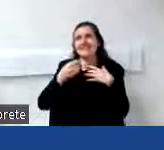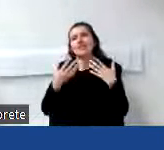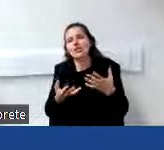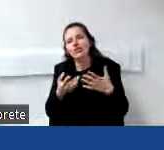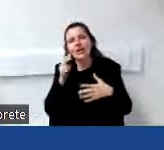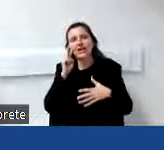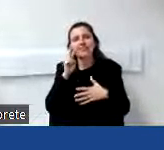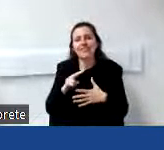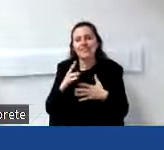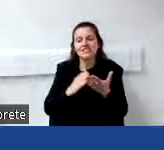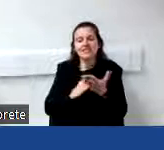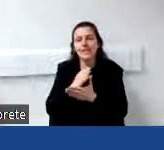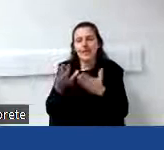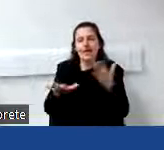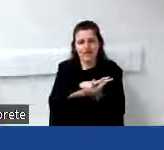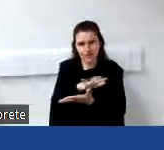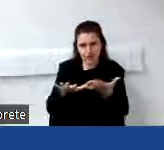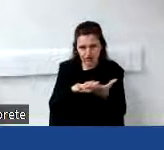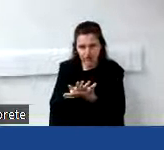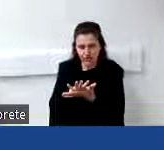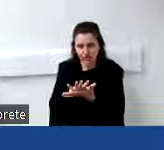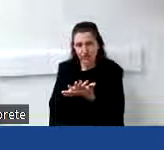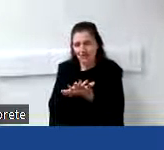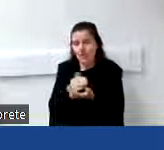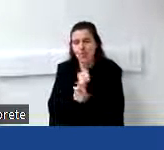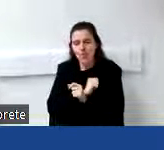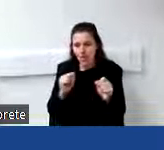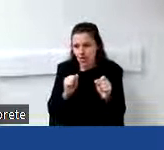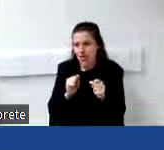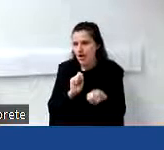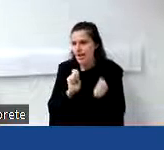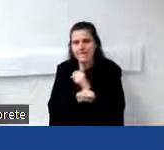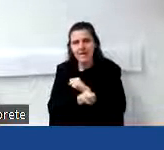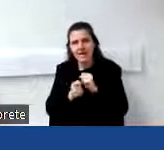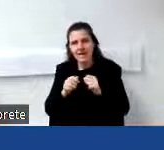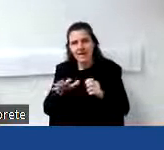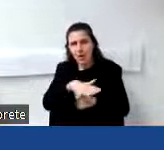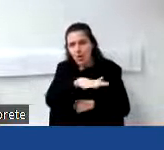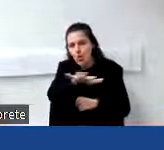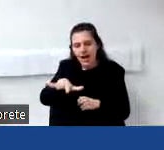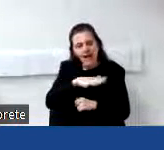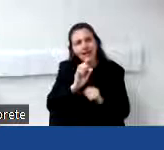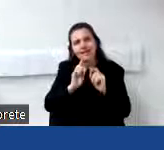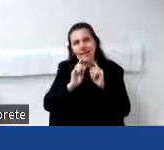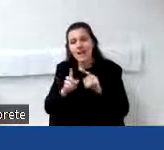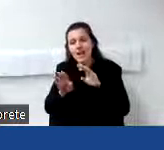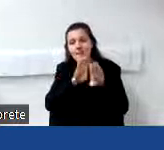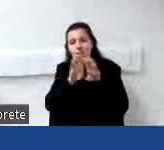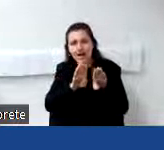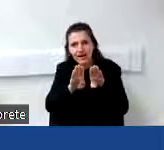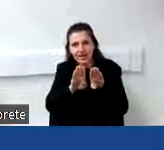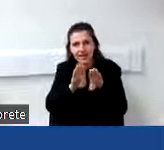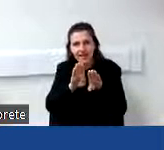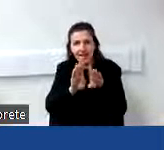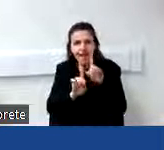qué posibilidades también tenemos de modificación a los espacios. Las puertas estrechas, que era un poco lo que nombraban hoy, el hecho de que, bueno, que puedas